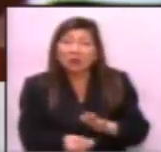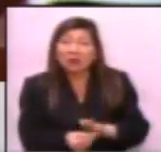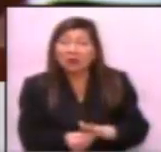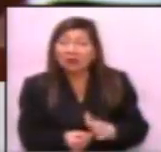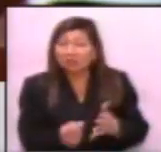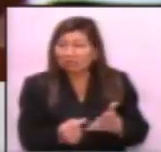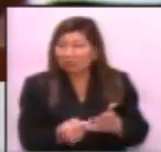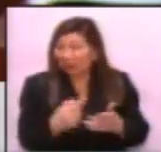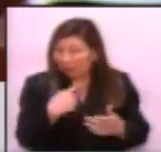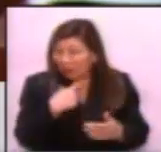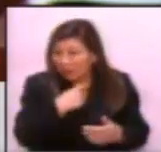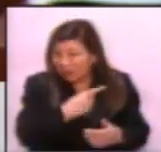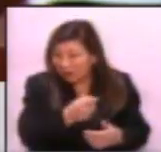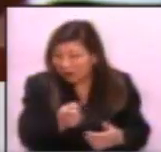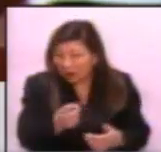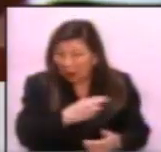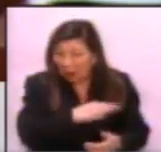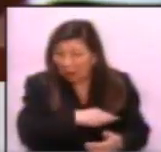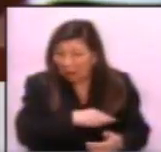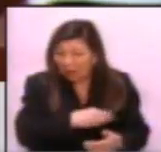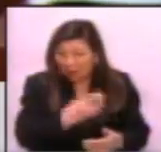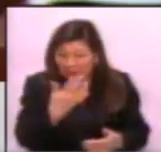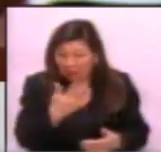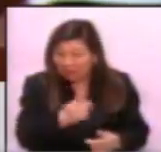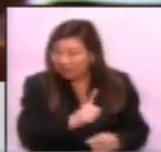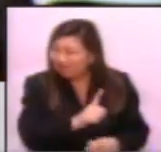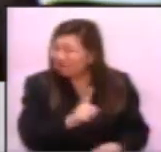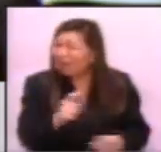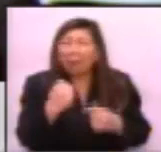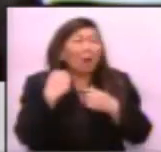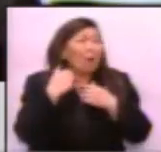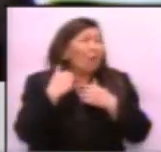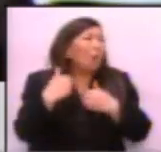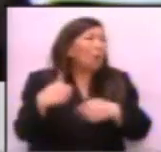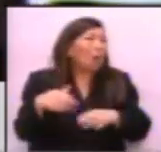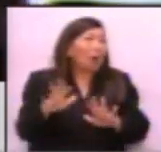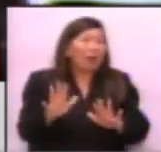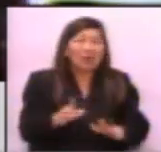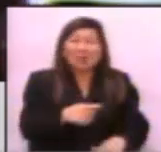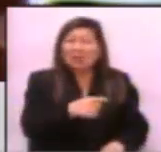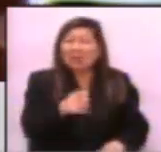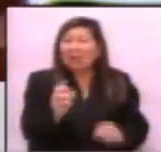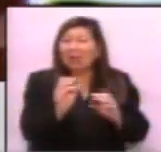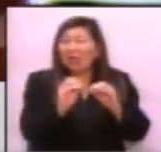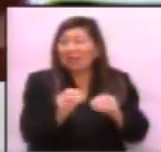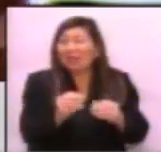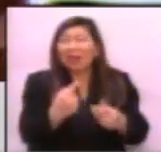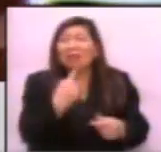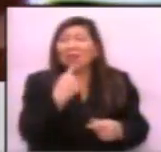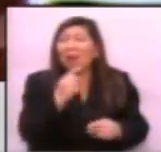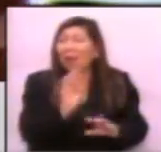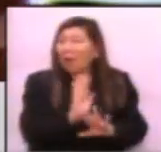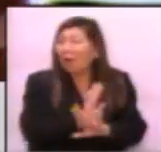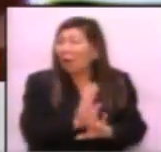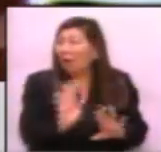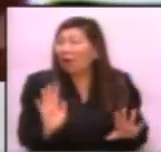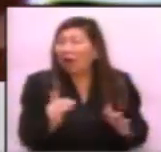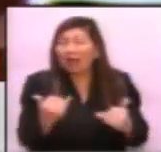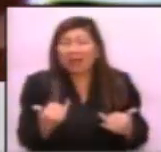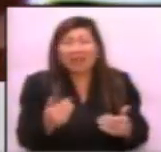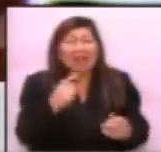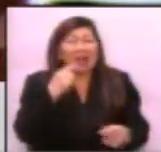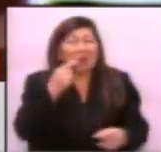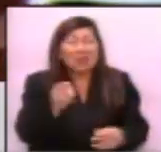entregada? ¿Les interesa la moralidad de la incapacidad? ¡No! Porque ustedes han blindado y han dicho que no pasa nada en